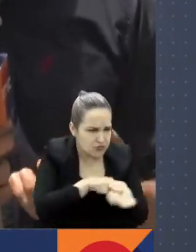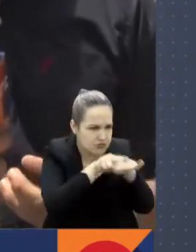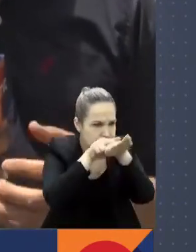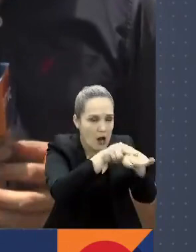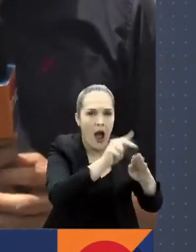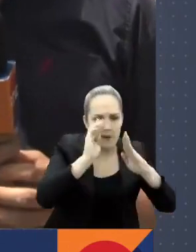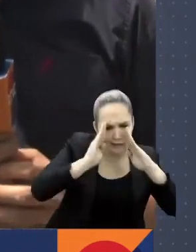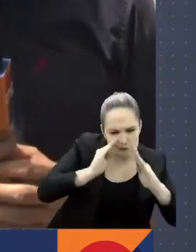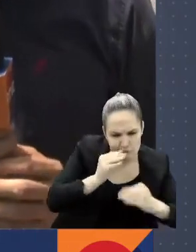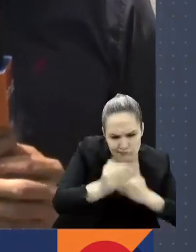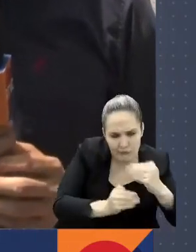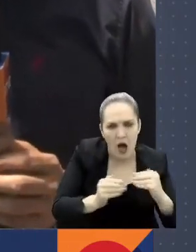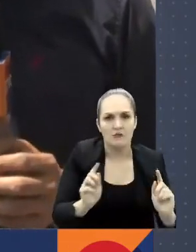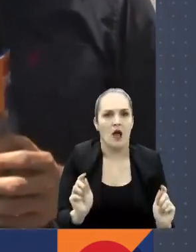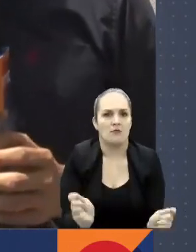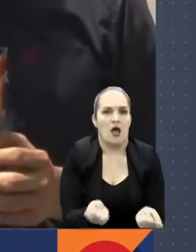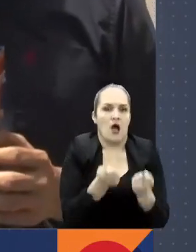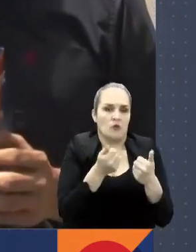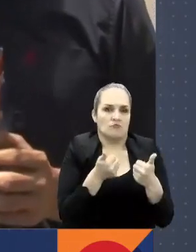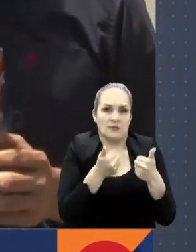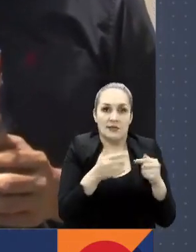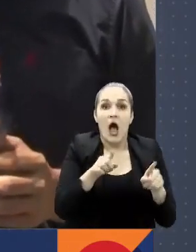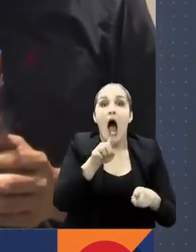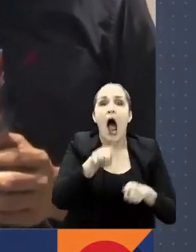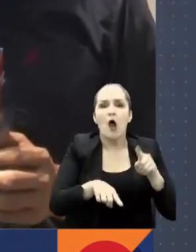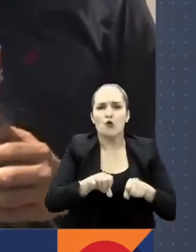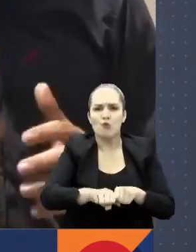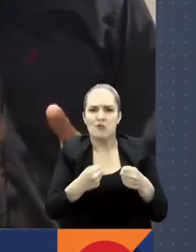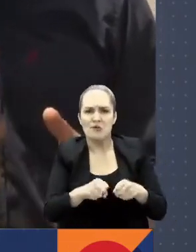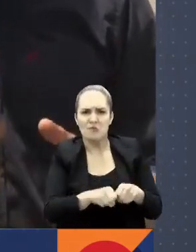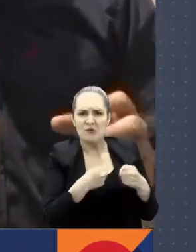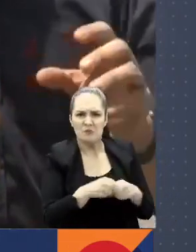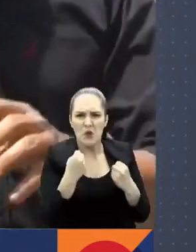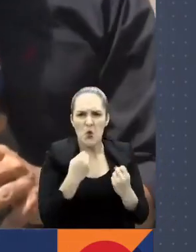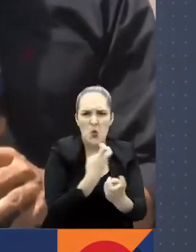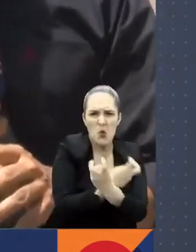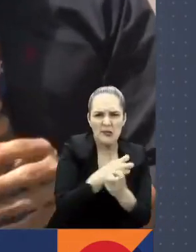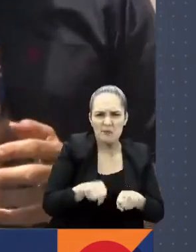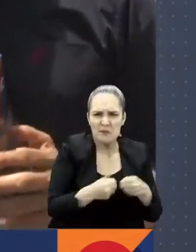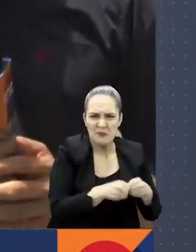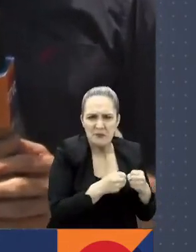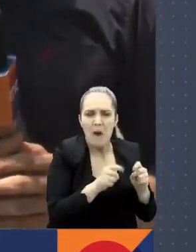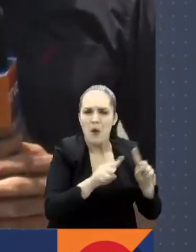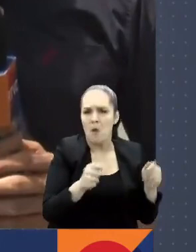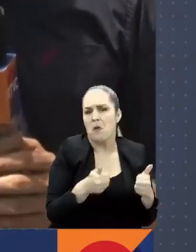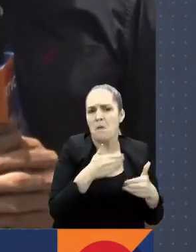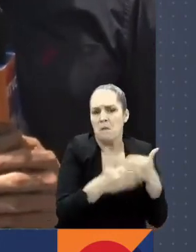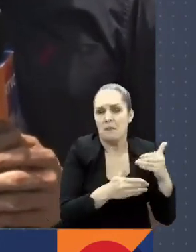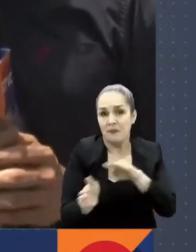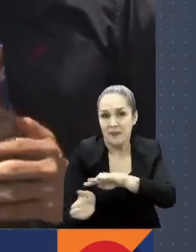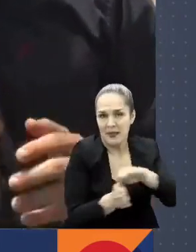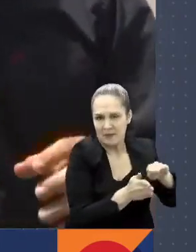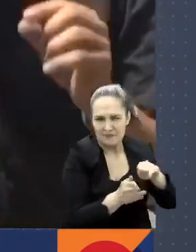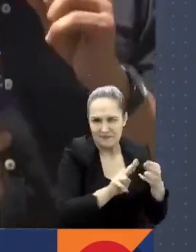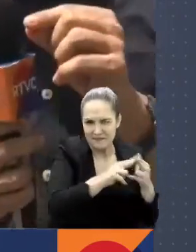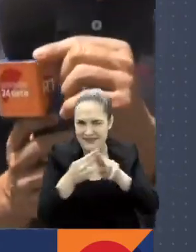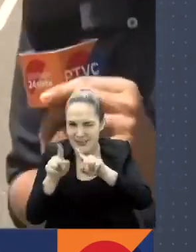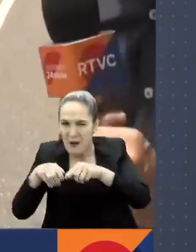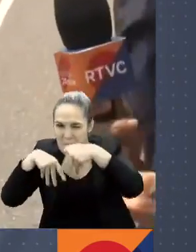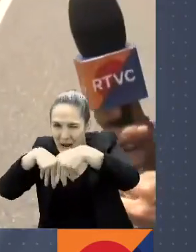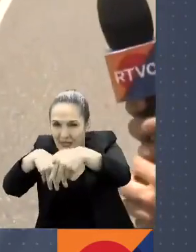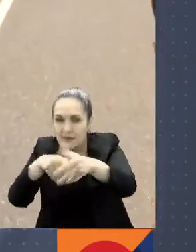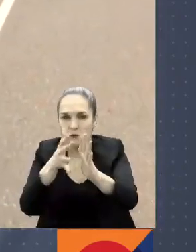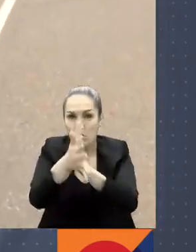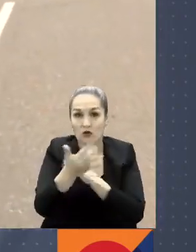se recuperan de las heridas, algunos de ellos con fracturas de consideración. Volviendo al tema de las marchas acá en la ciudad de Bucaramanga, esta es